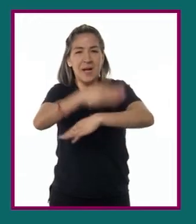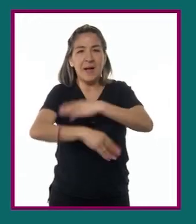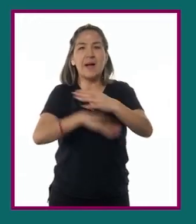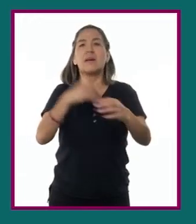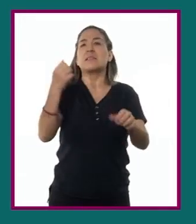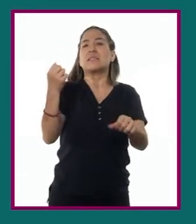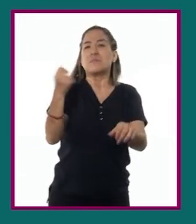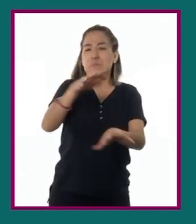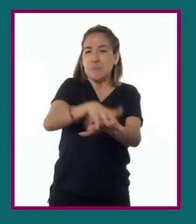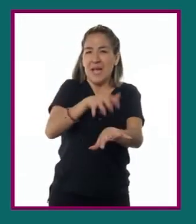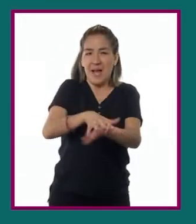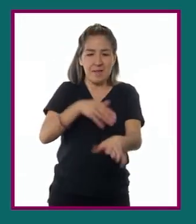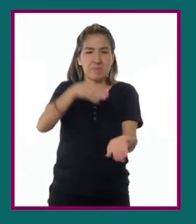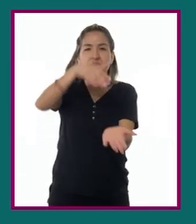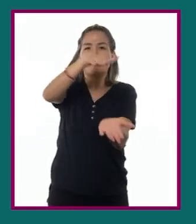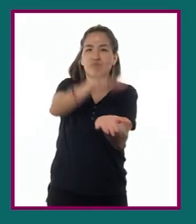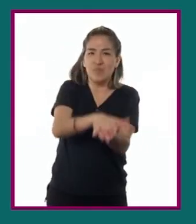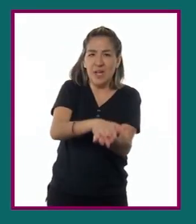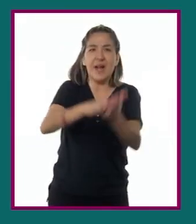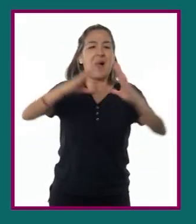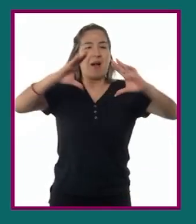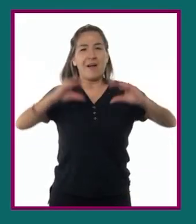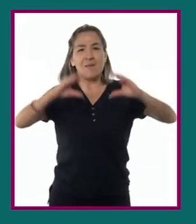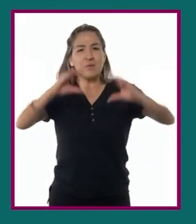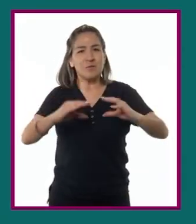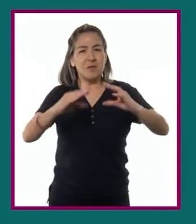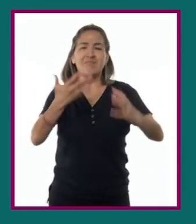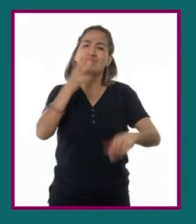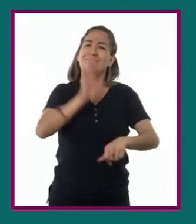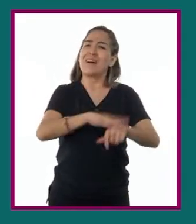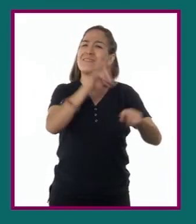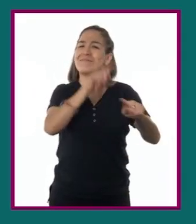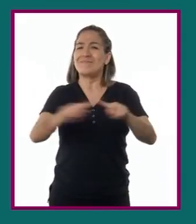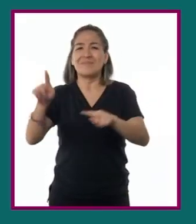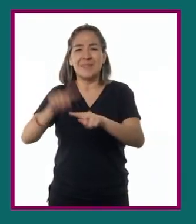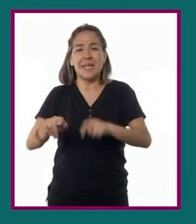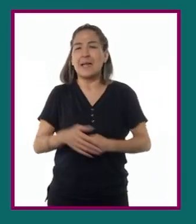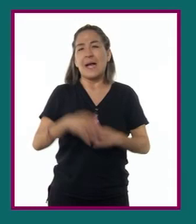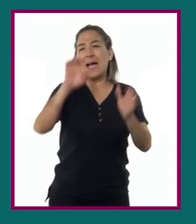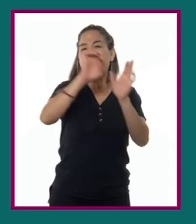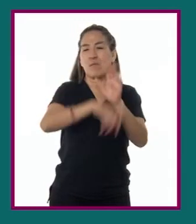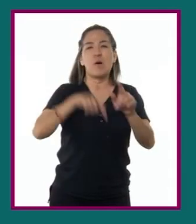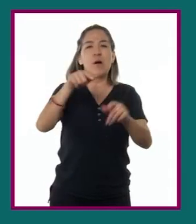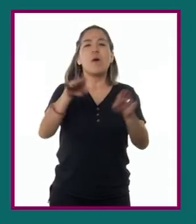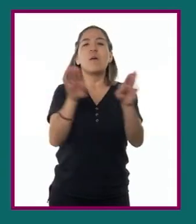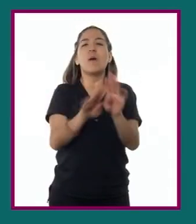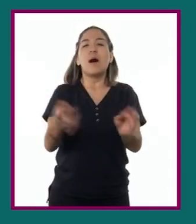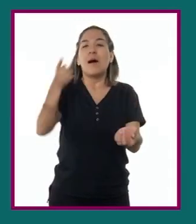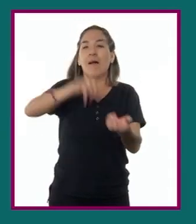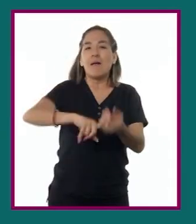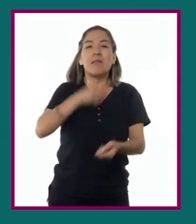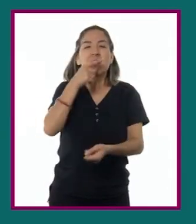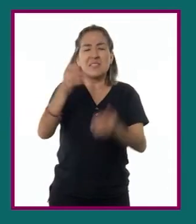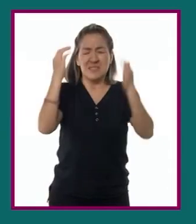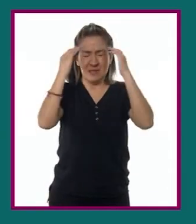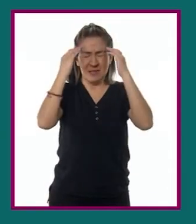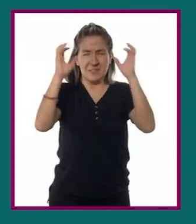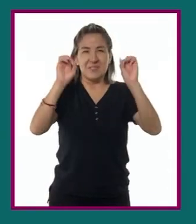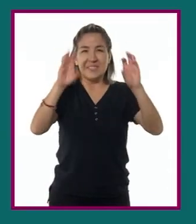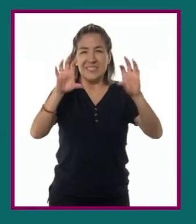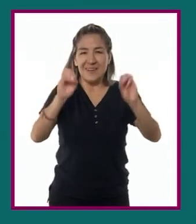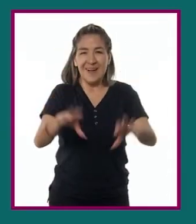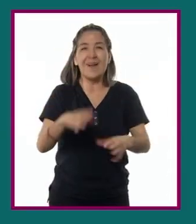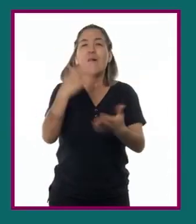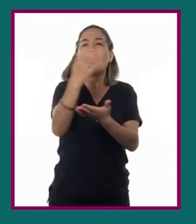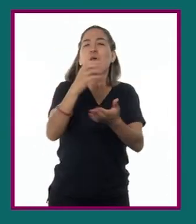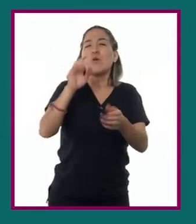los pies, colchones, entre otros. Por ejemplo, la máscara magnética que dice tratar migraña, dolor de